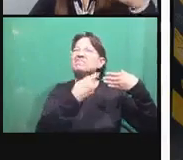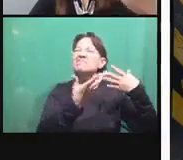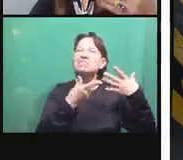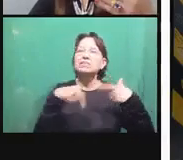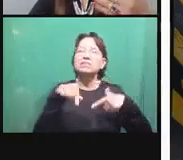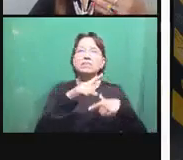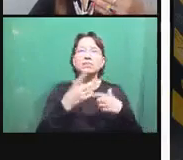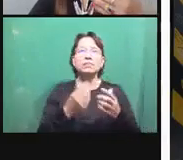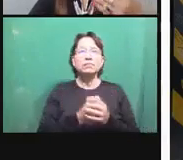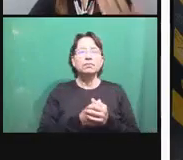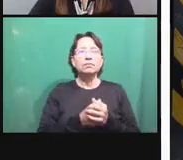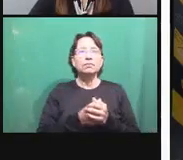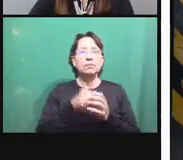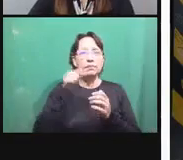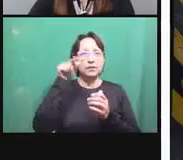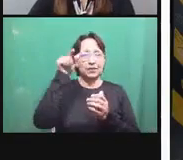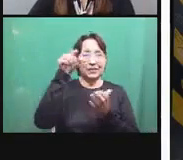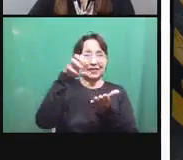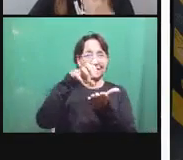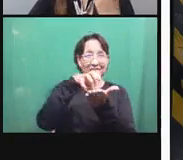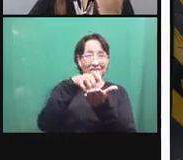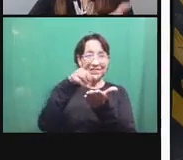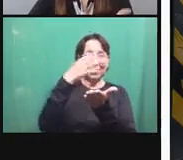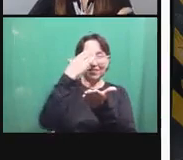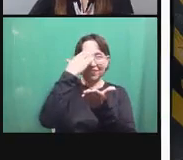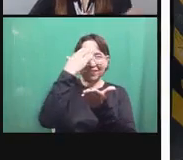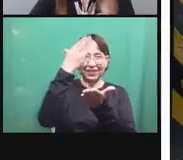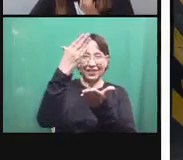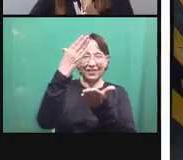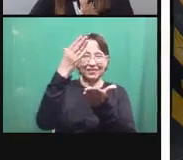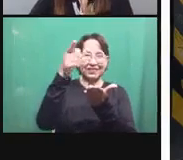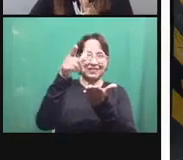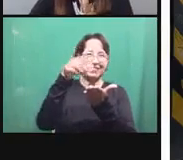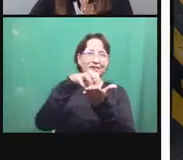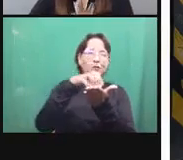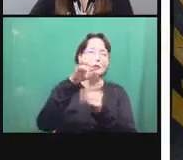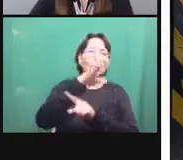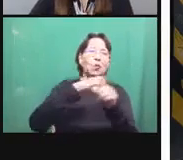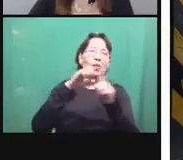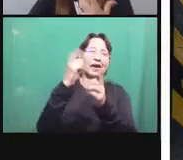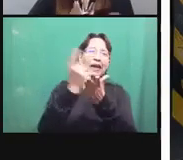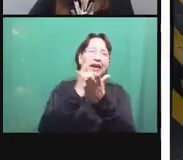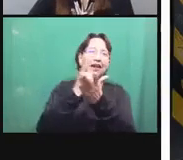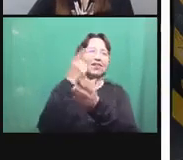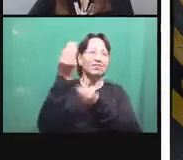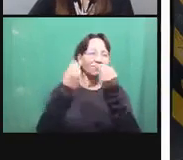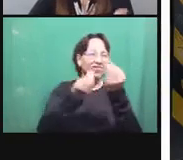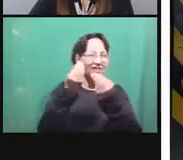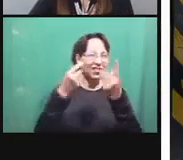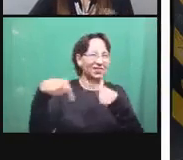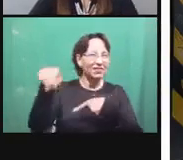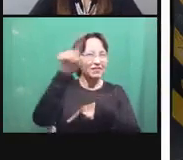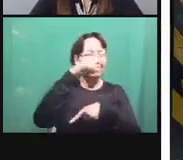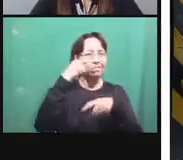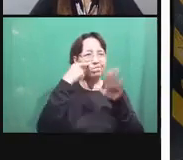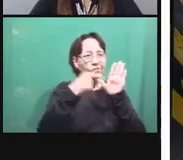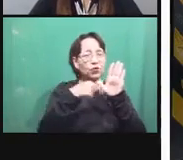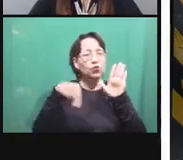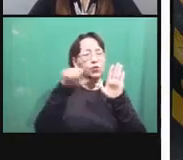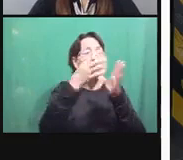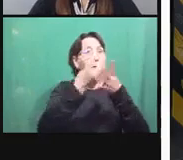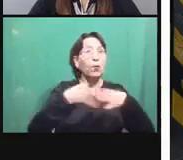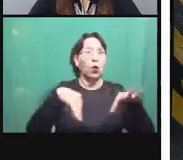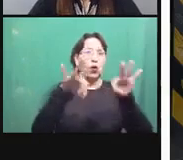está enfrente del Centro Cultural del Libro, puede destacar este oficio y la importancia que el oficio tradicional del librero tiene en